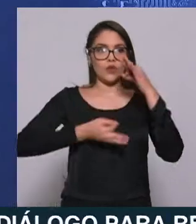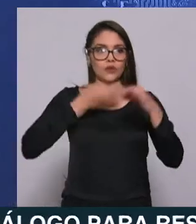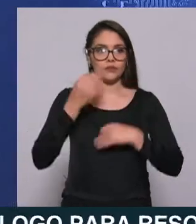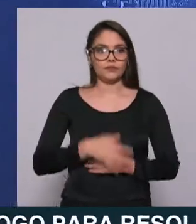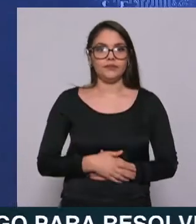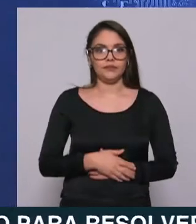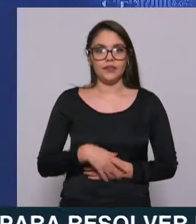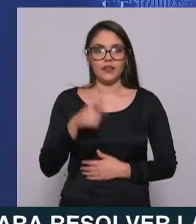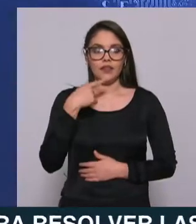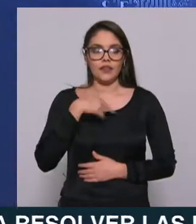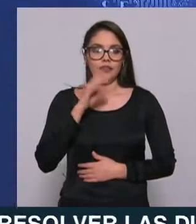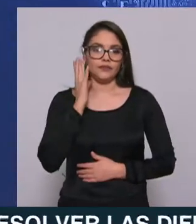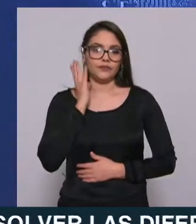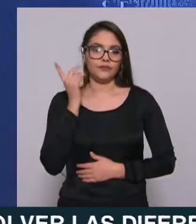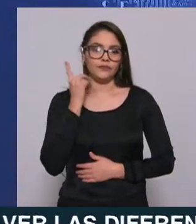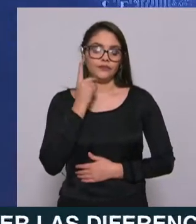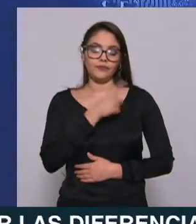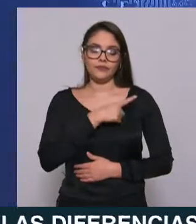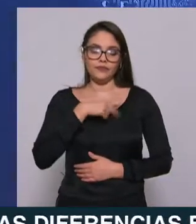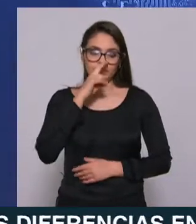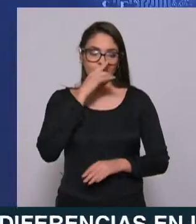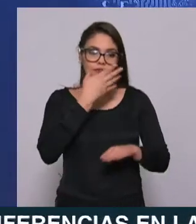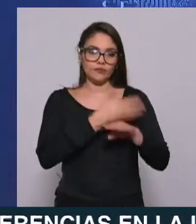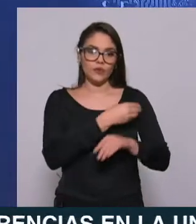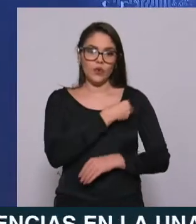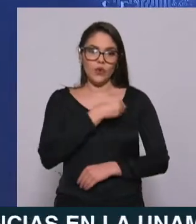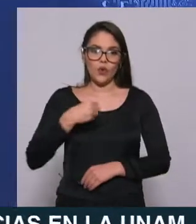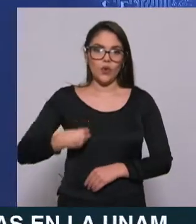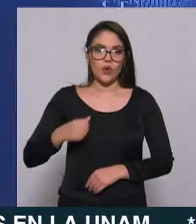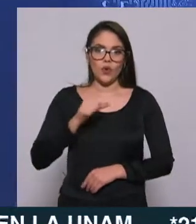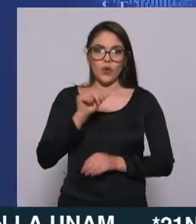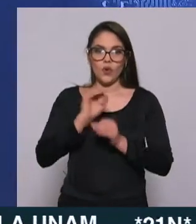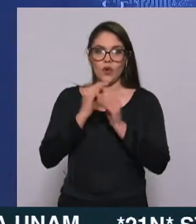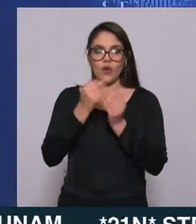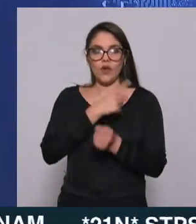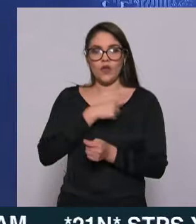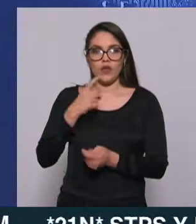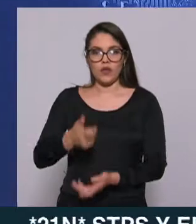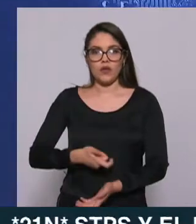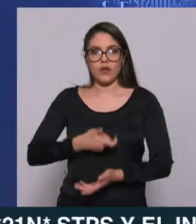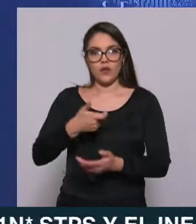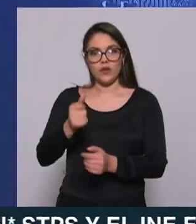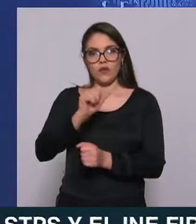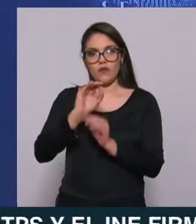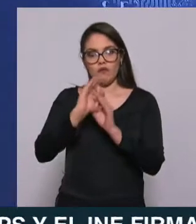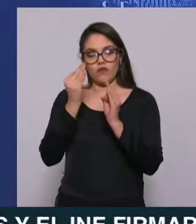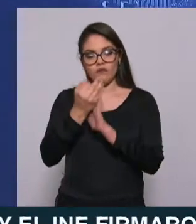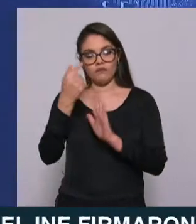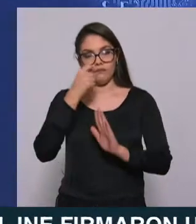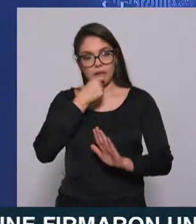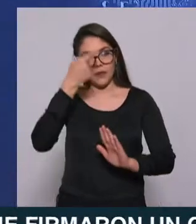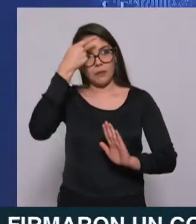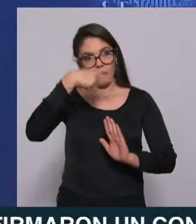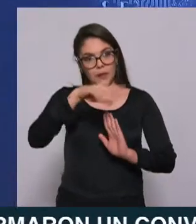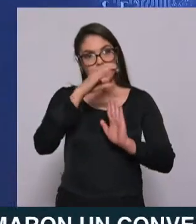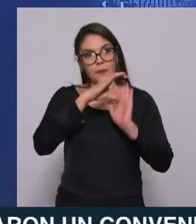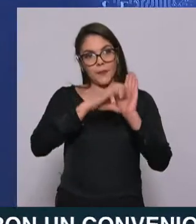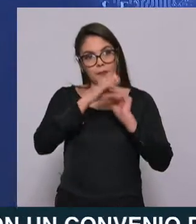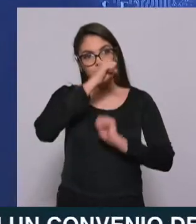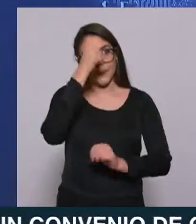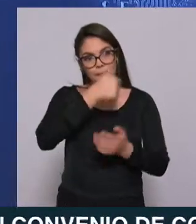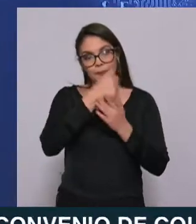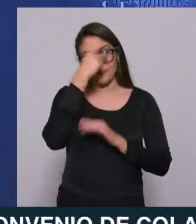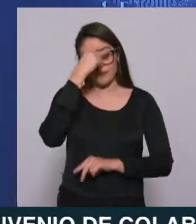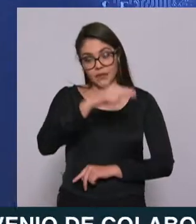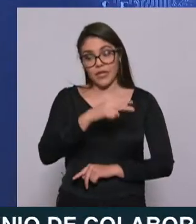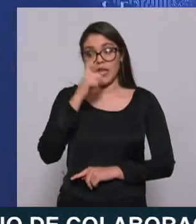El Congreso local tiene la obligación de crear el marco jurídico secundario que materialice los derechos plasmados en la Constitución capitalina. En la construcción de esta